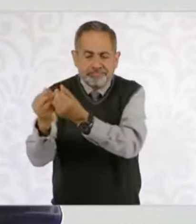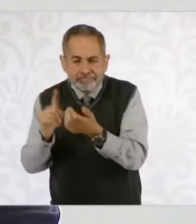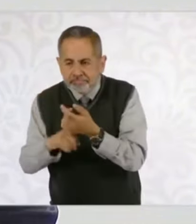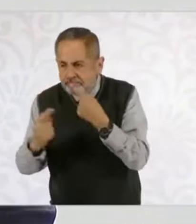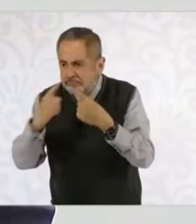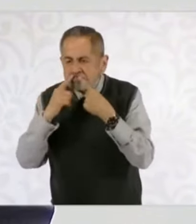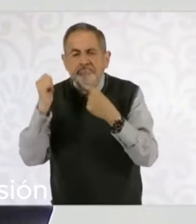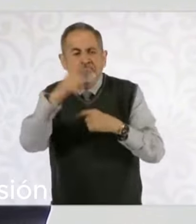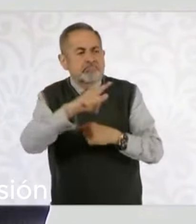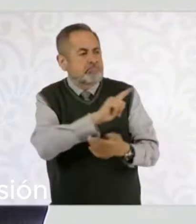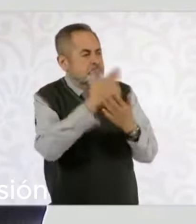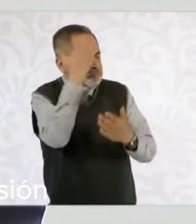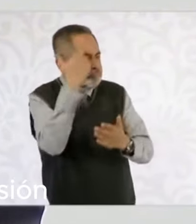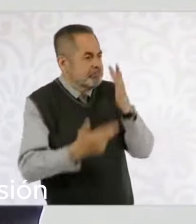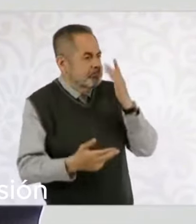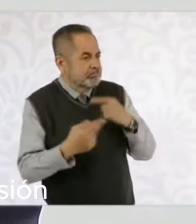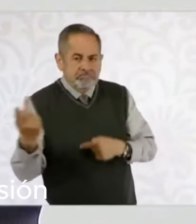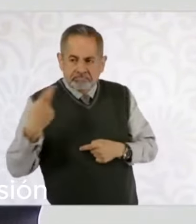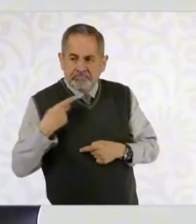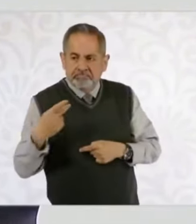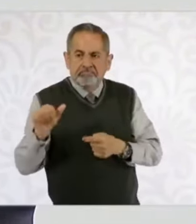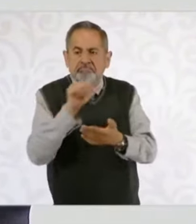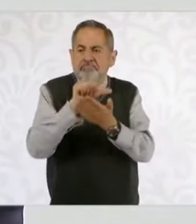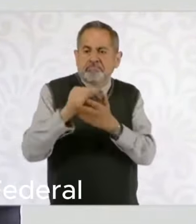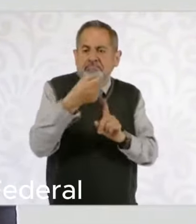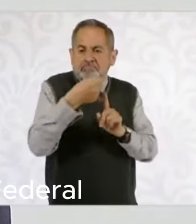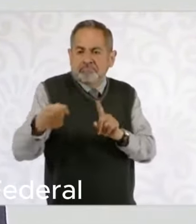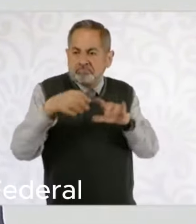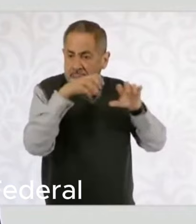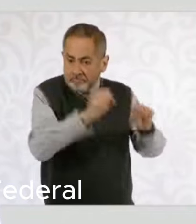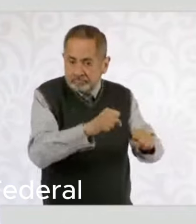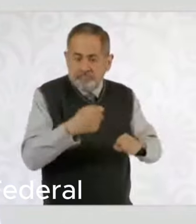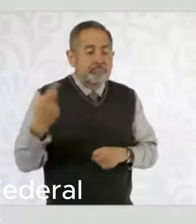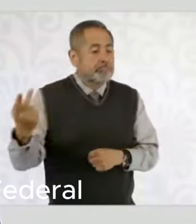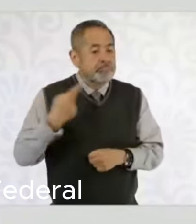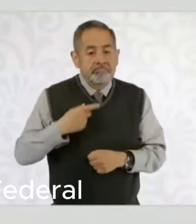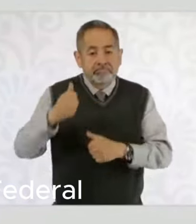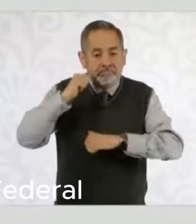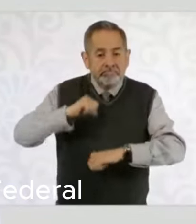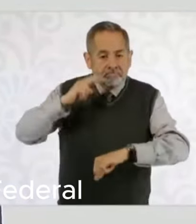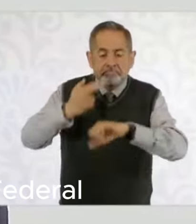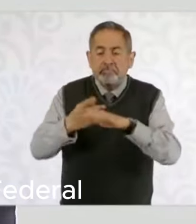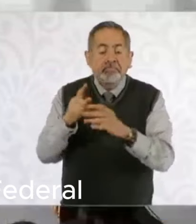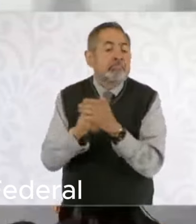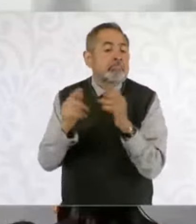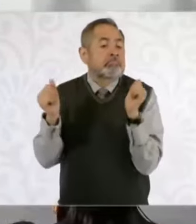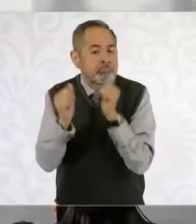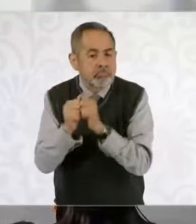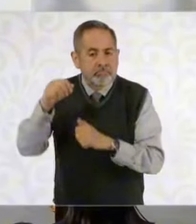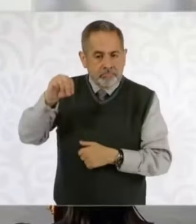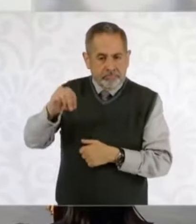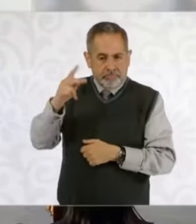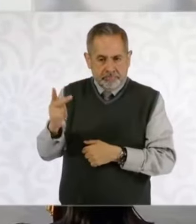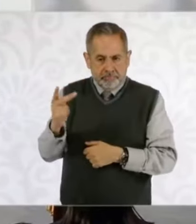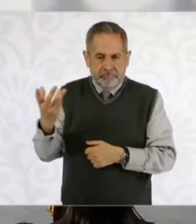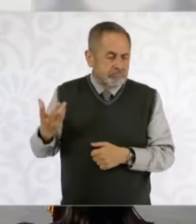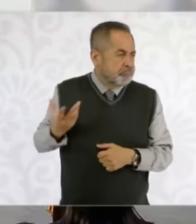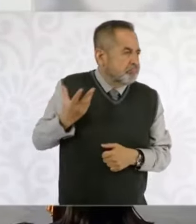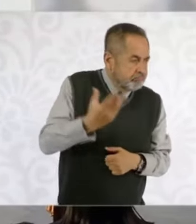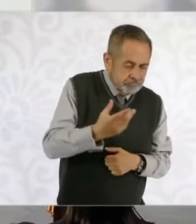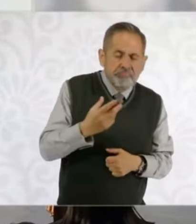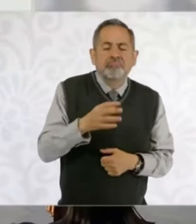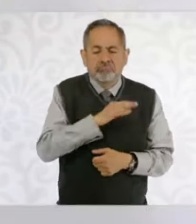investigación de delitos y cumplimiento de órdenes de aprehensión, siempre bajo la conducción del Ministerio Público Federal. Además, permitirá